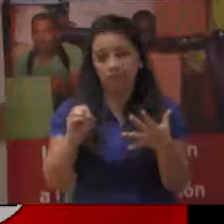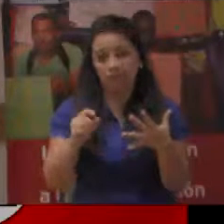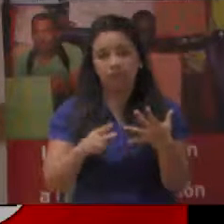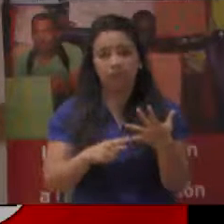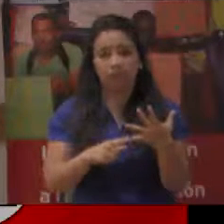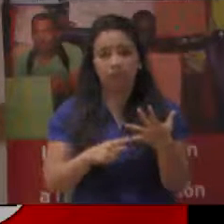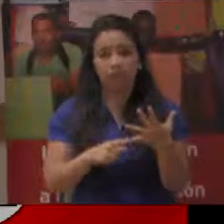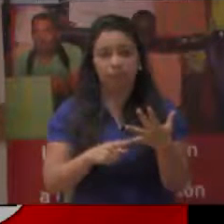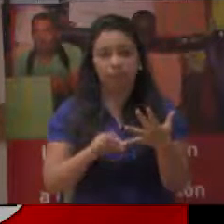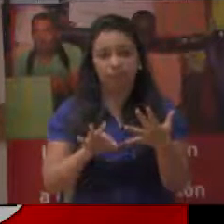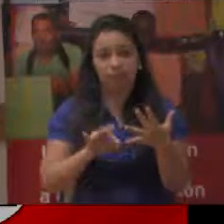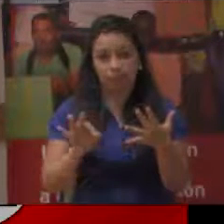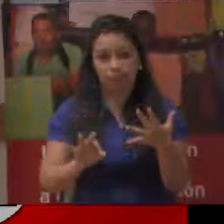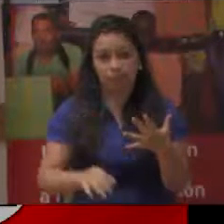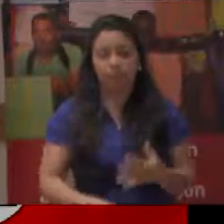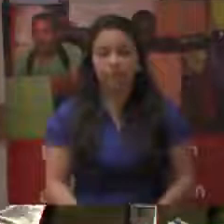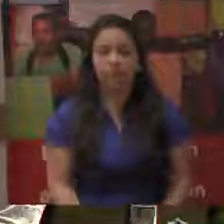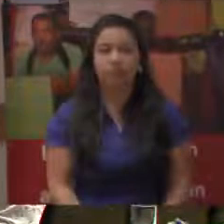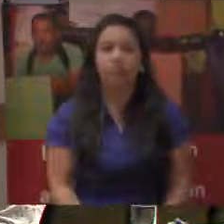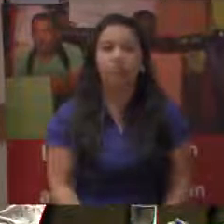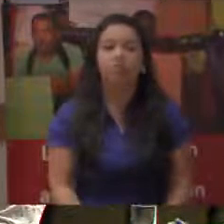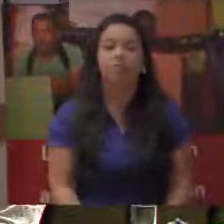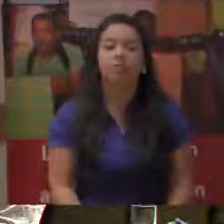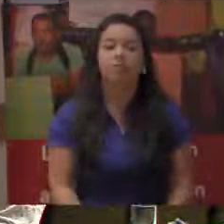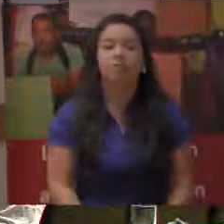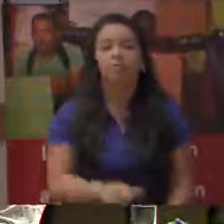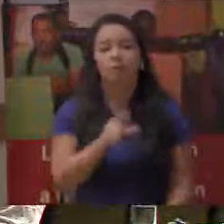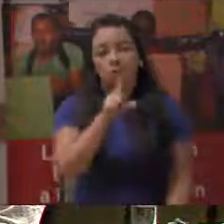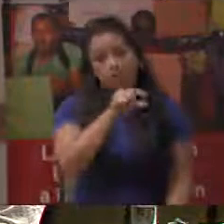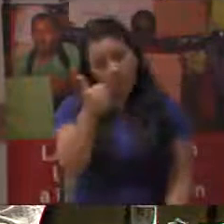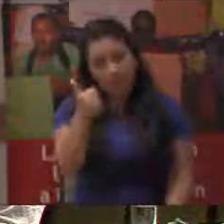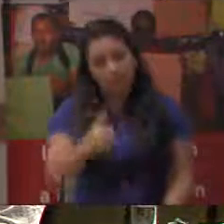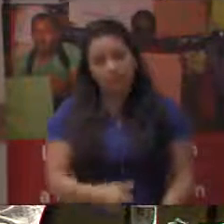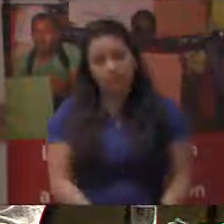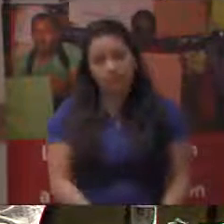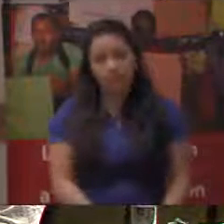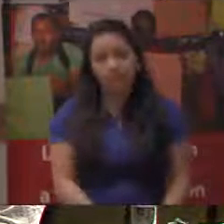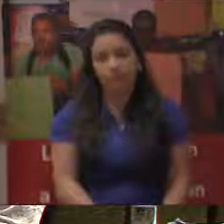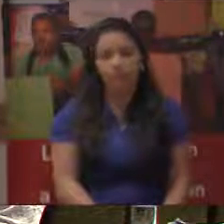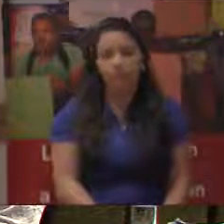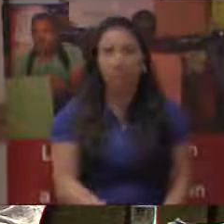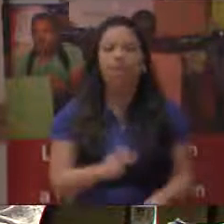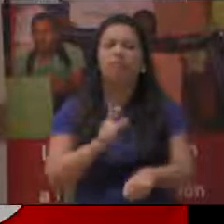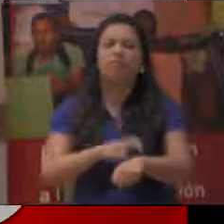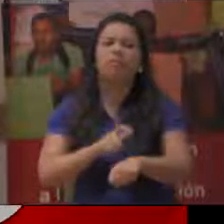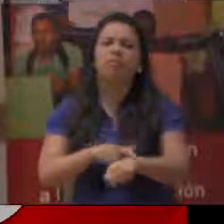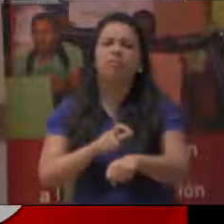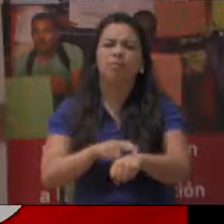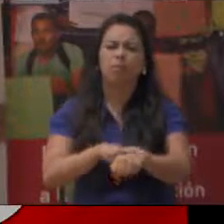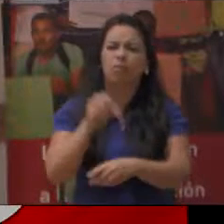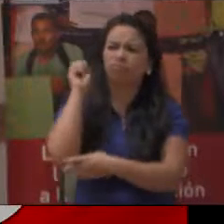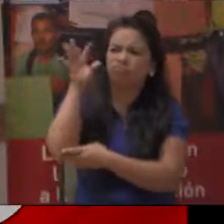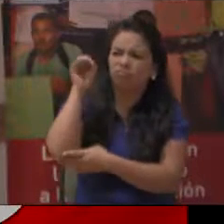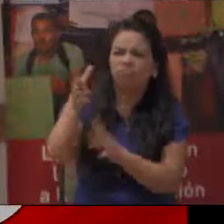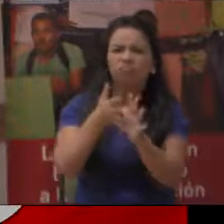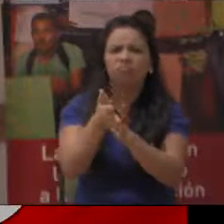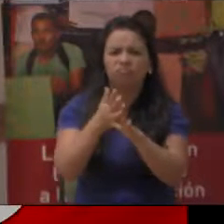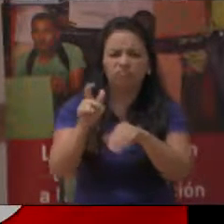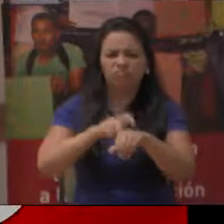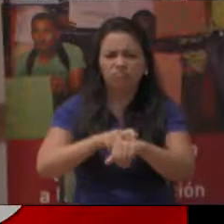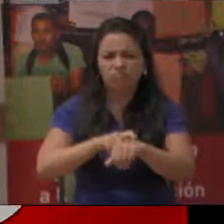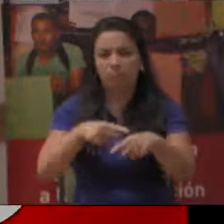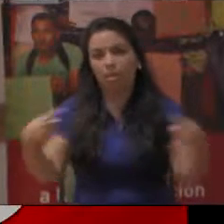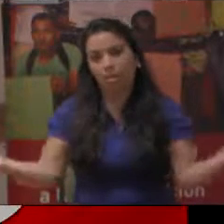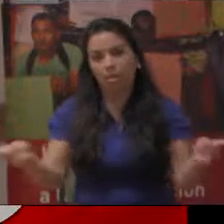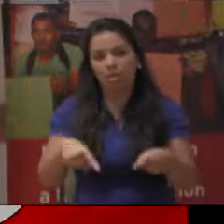0%, malo, 3%. Una más. El tiempo destinado para abordar los temas de la audiencia de rendición de cuentas